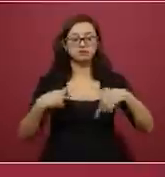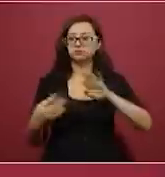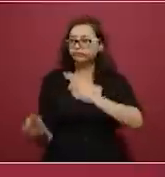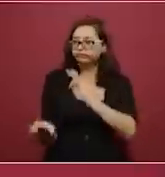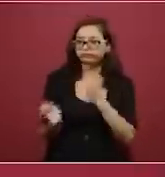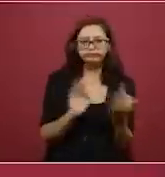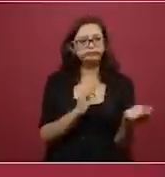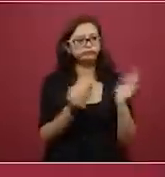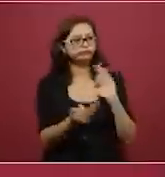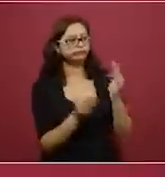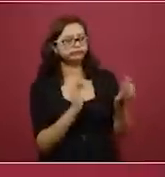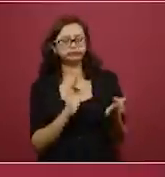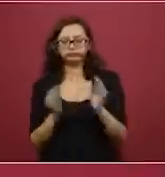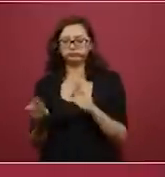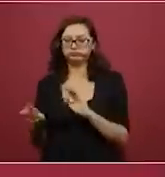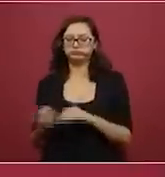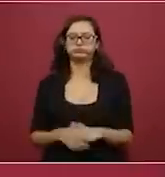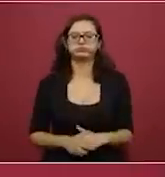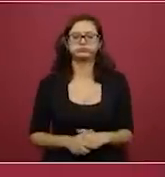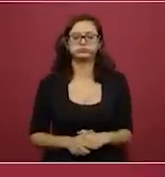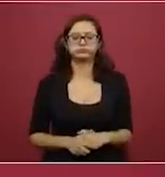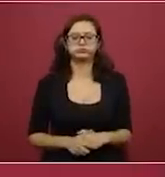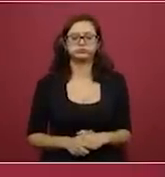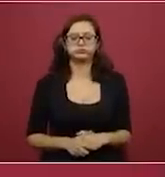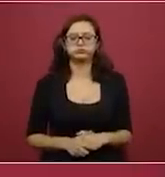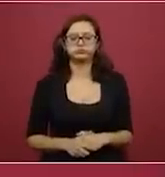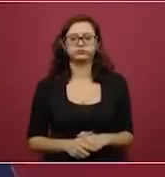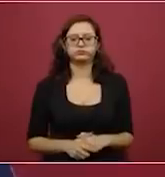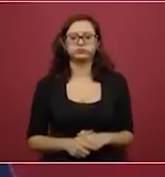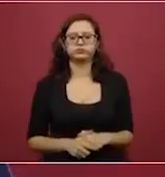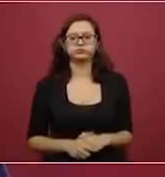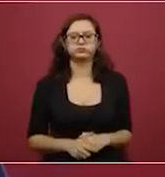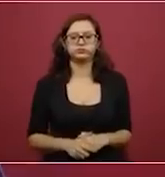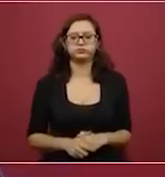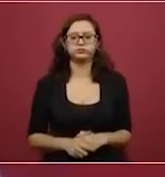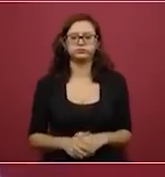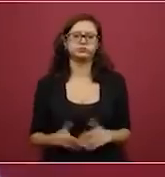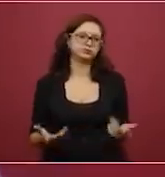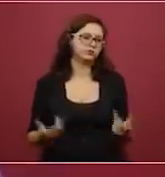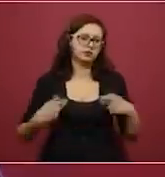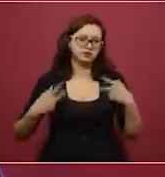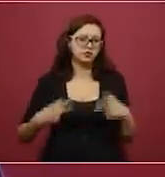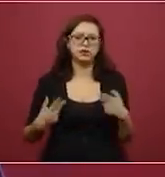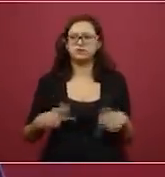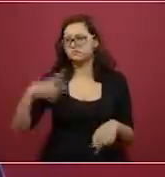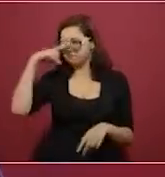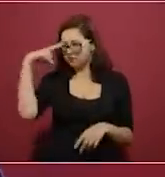a dónde vive y la gente donde viven los mexicanos